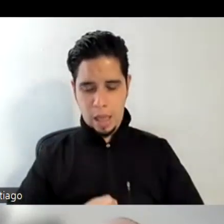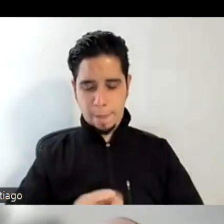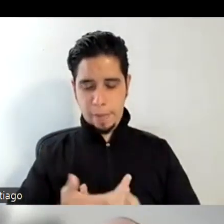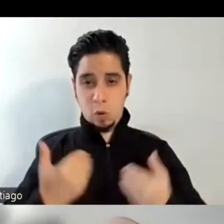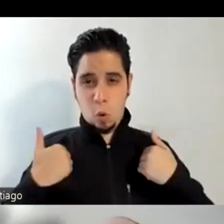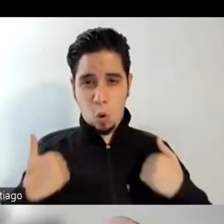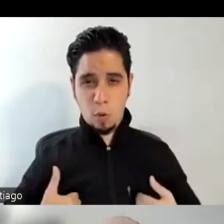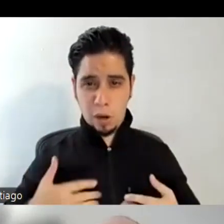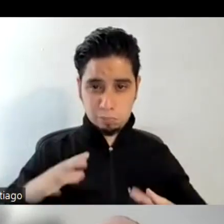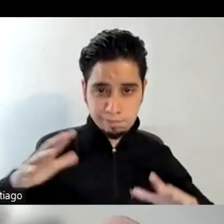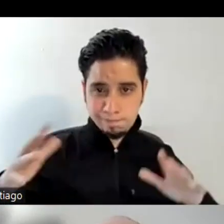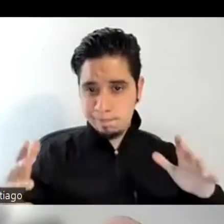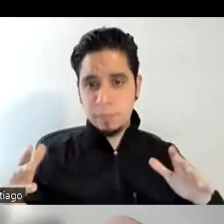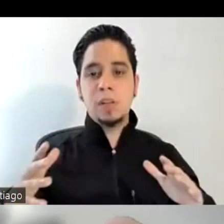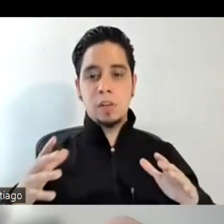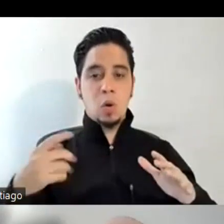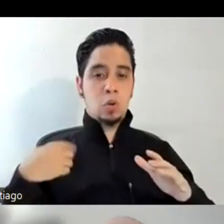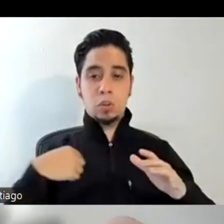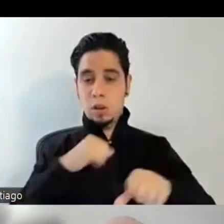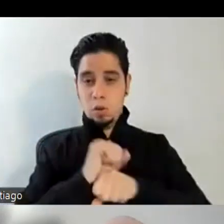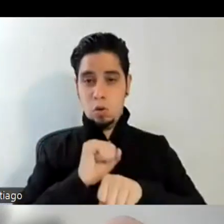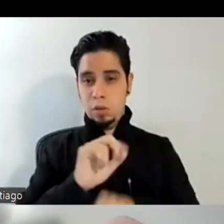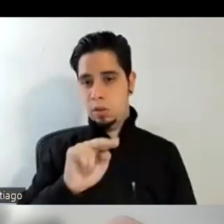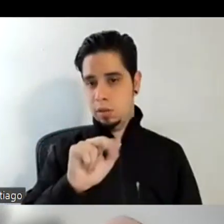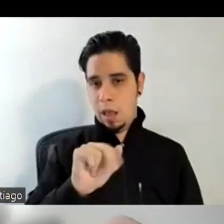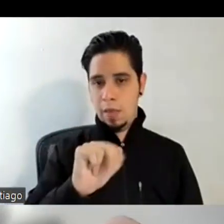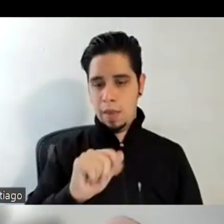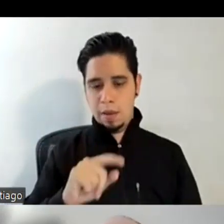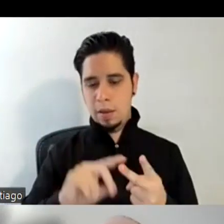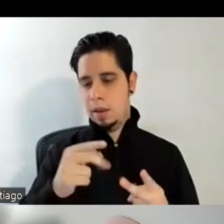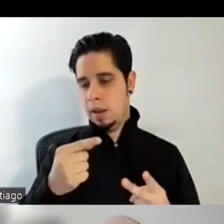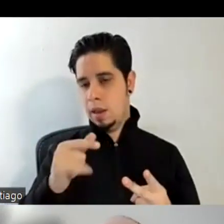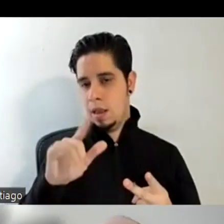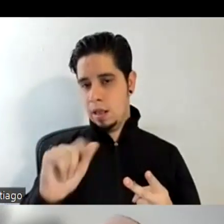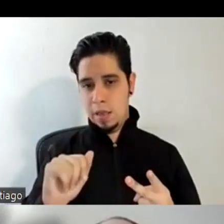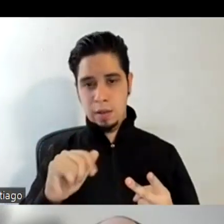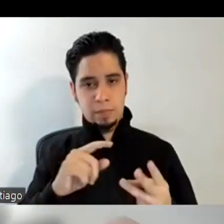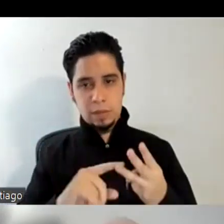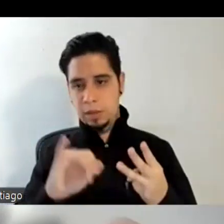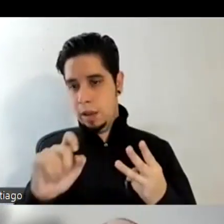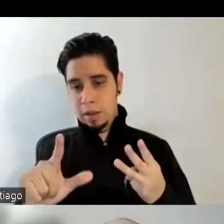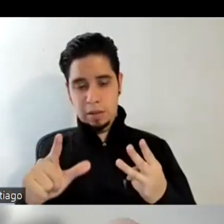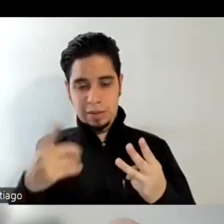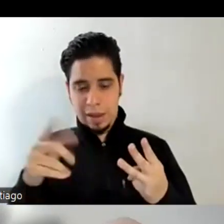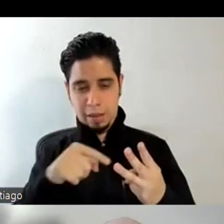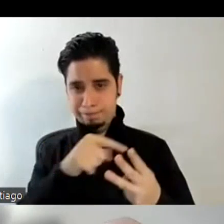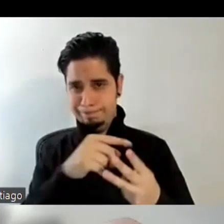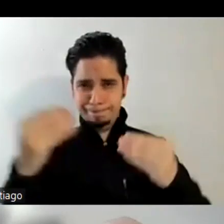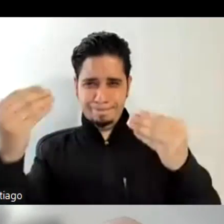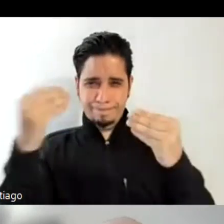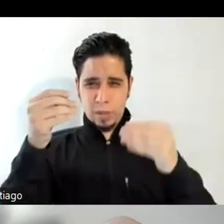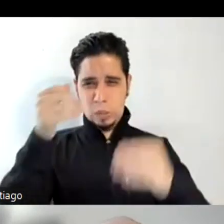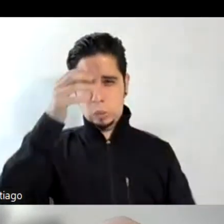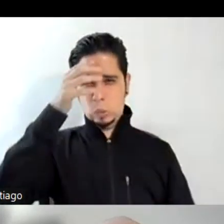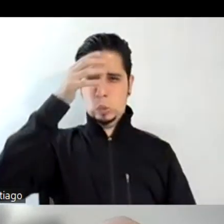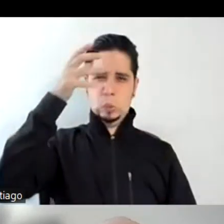uno está con Nana, con Hilda, con Marisa Pérez, ya uno está recibiendo un entrenamiento full. Por eso, pero entonces, en ese momento,